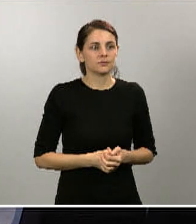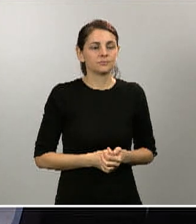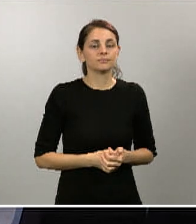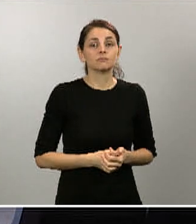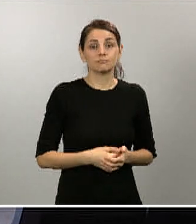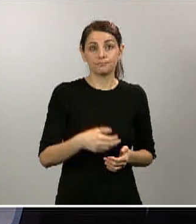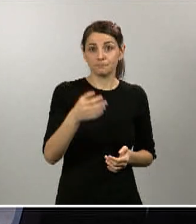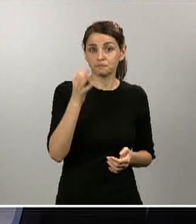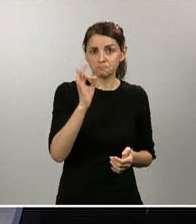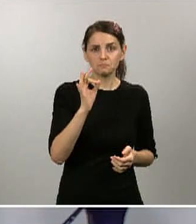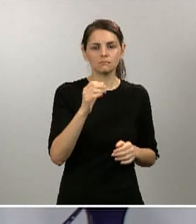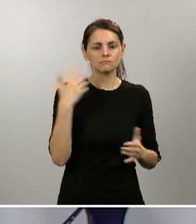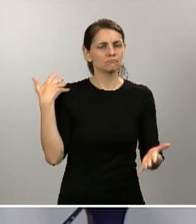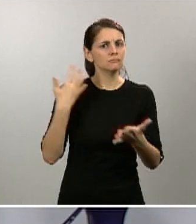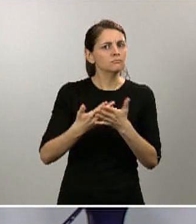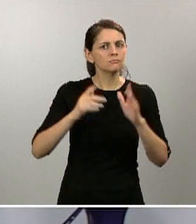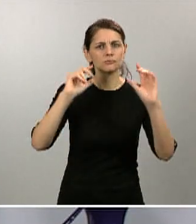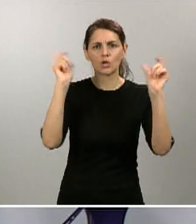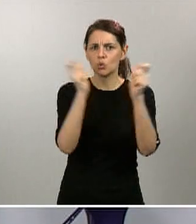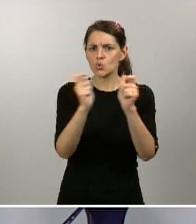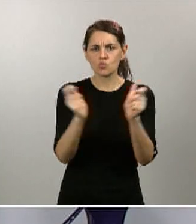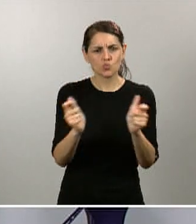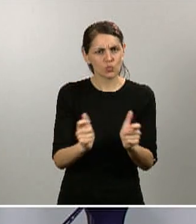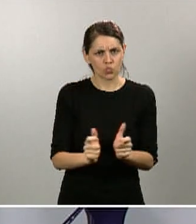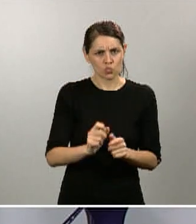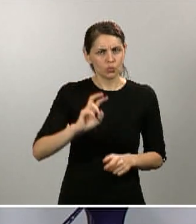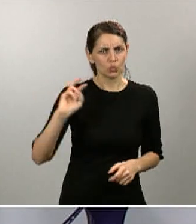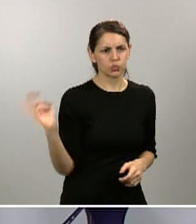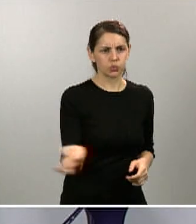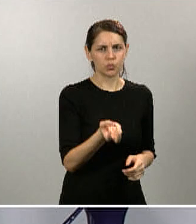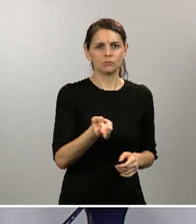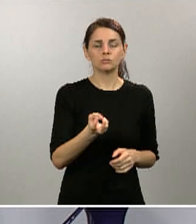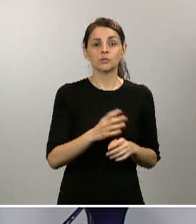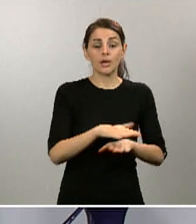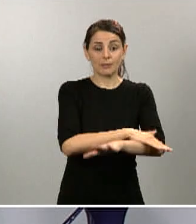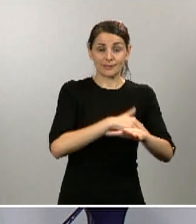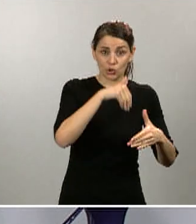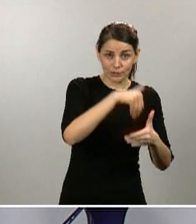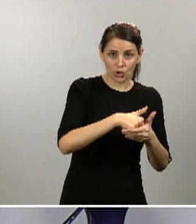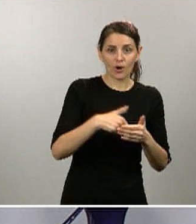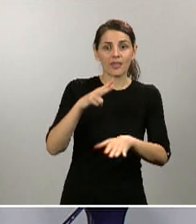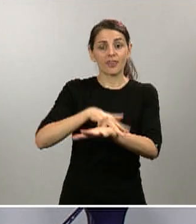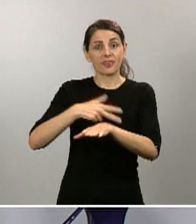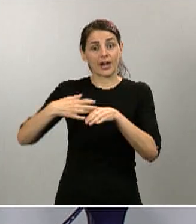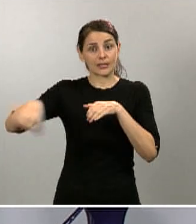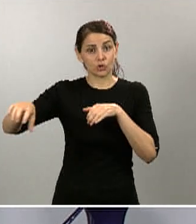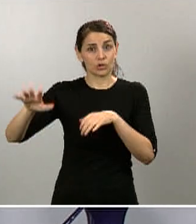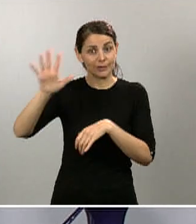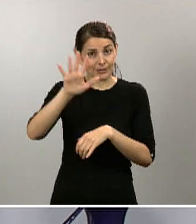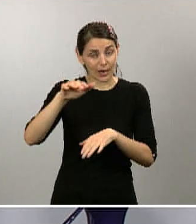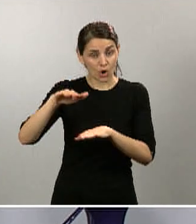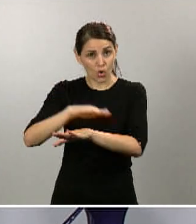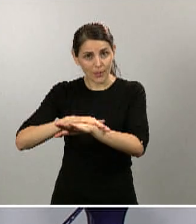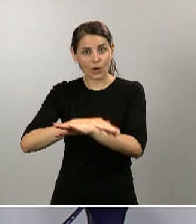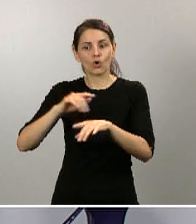reuniones desde el Ministerio del Interior con las delegaciones del Gobierno, las delegaciones del Gobierno a su vez con las subdelegaciones del Gobierno, y ya en